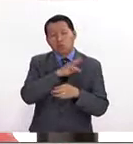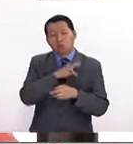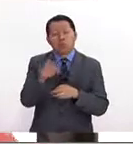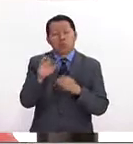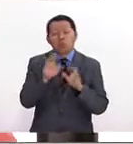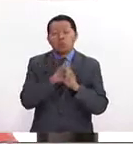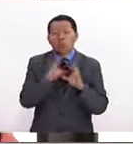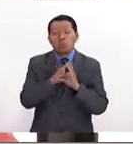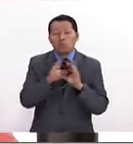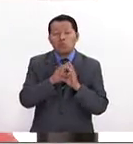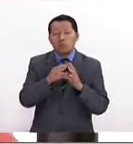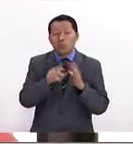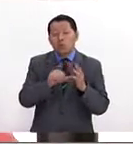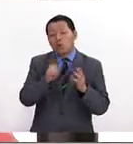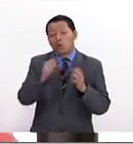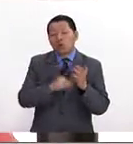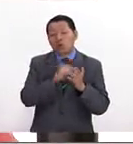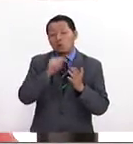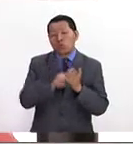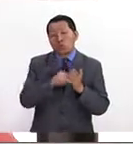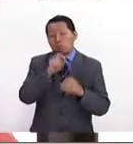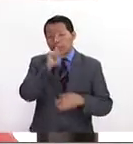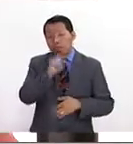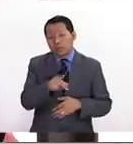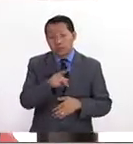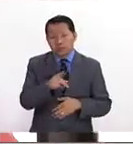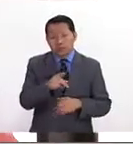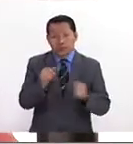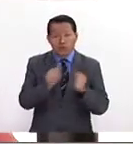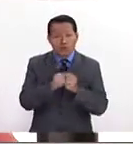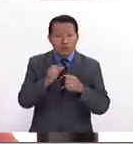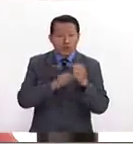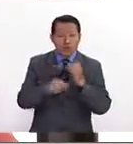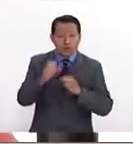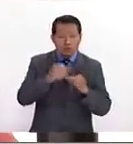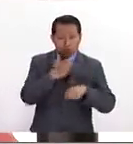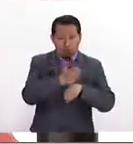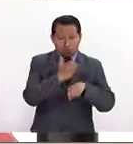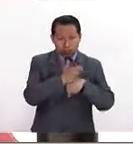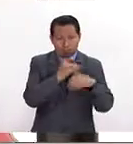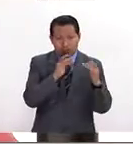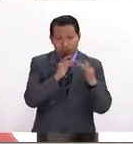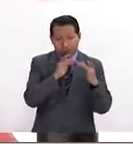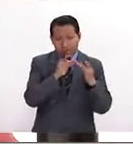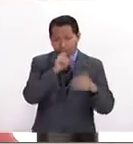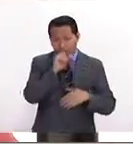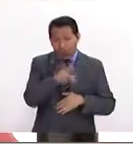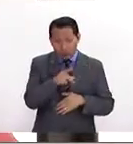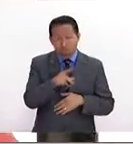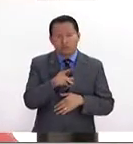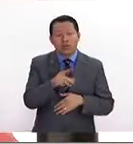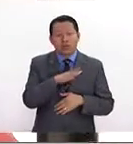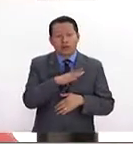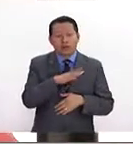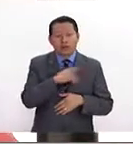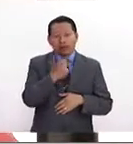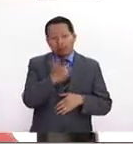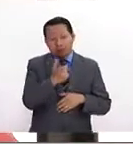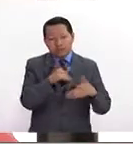otra parte del mundo, ¿no? Y si bien con el comercio que tenemos con Estados Unidos era una economía